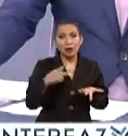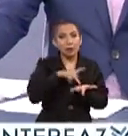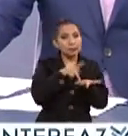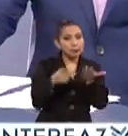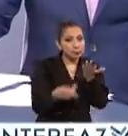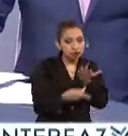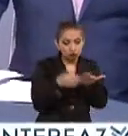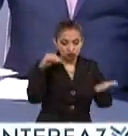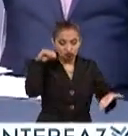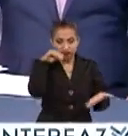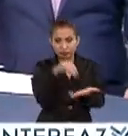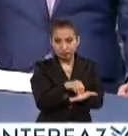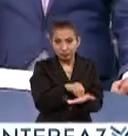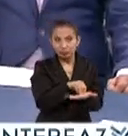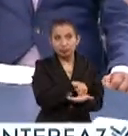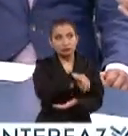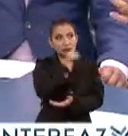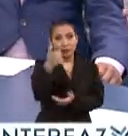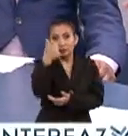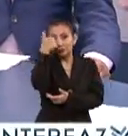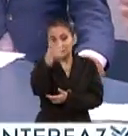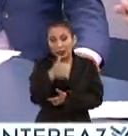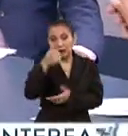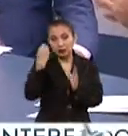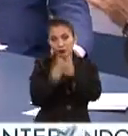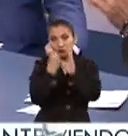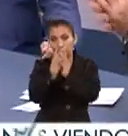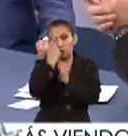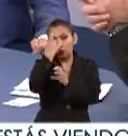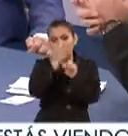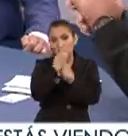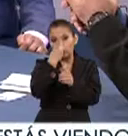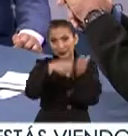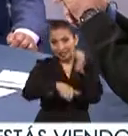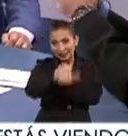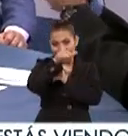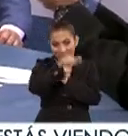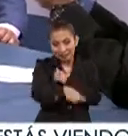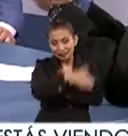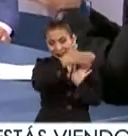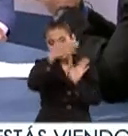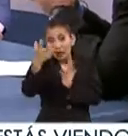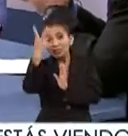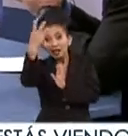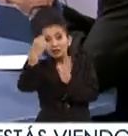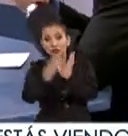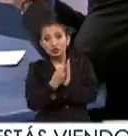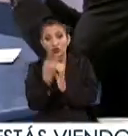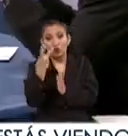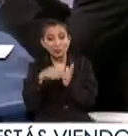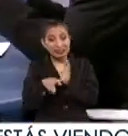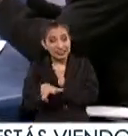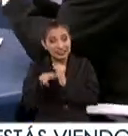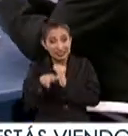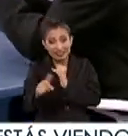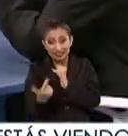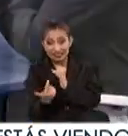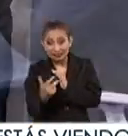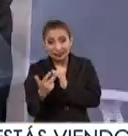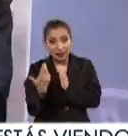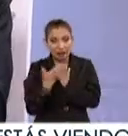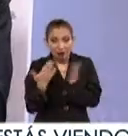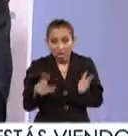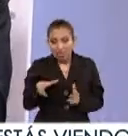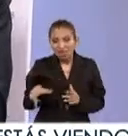proyecto con 6 MOOCs el primer año, 2016, ya teníamos 13 el 2017 y ahorita